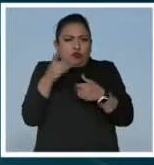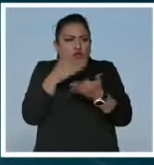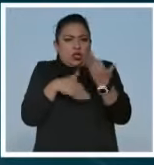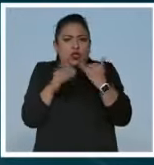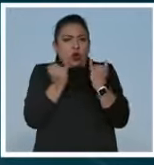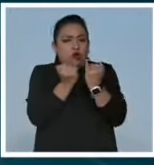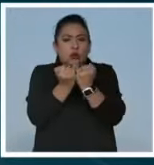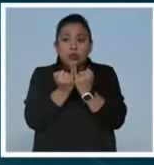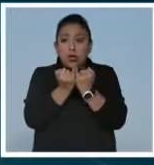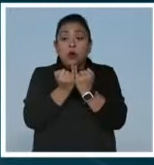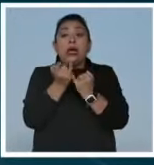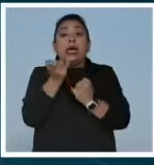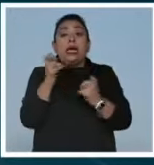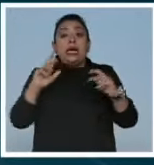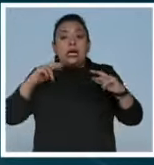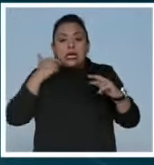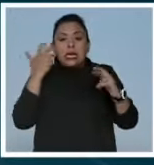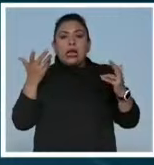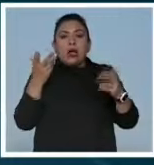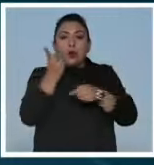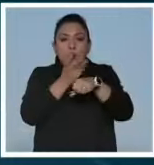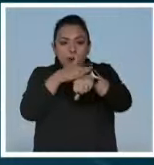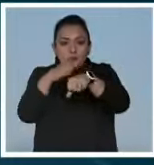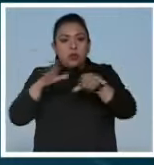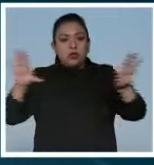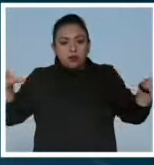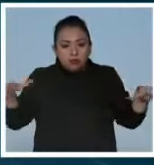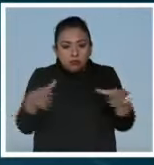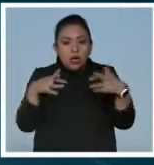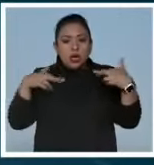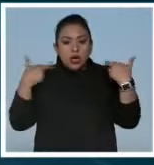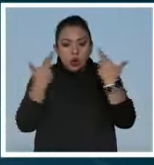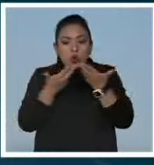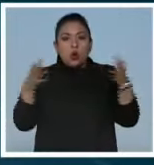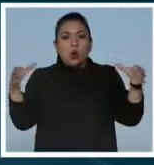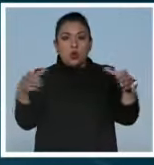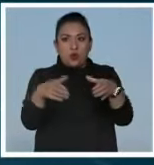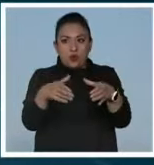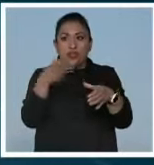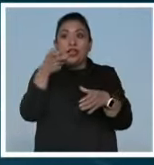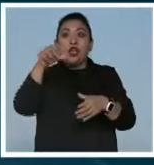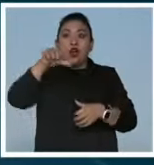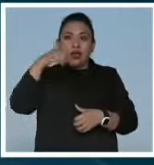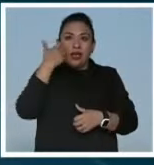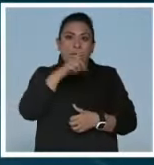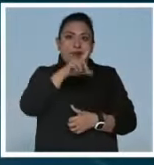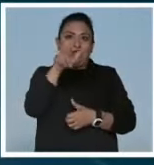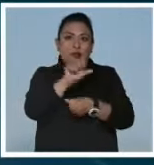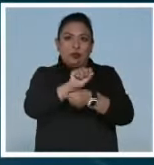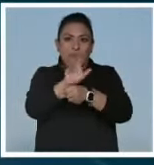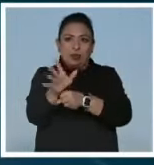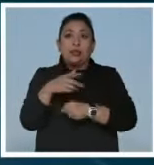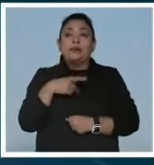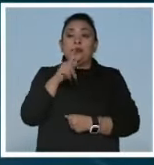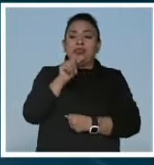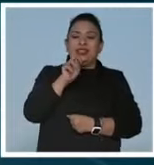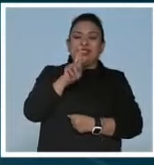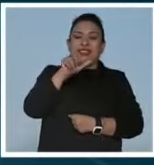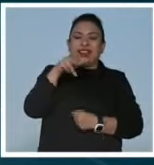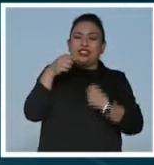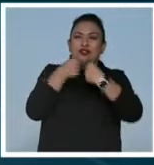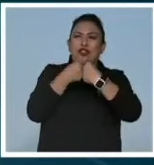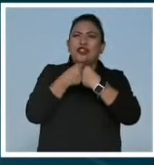convoca a reunirnos en comunidad, que es lo que queremos hacer ahora tras la pandemia. Transfrontera también se refiere